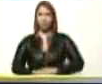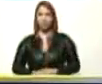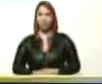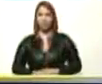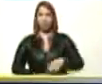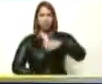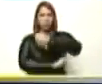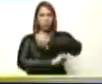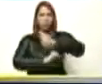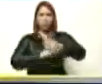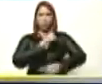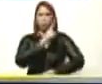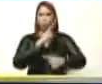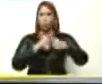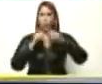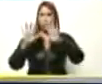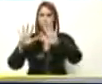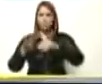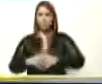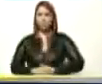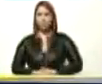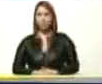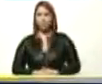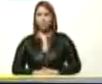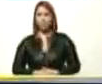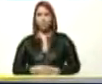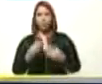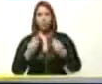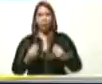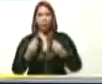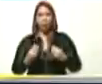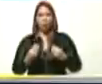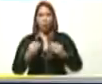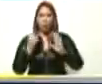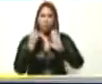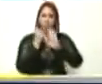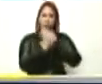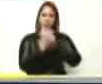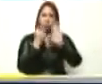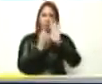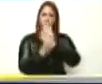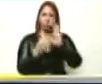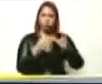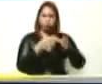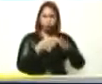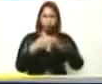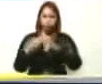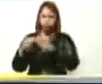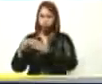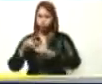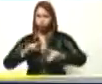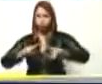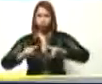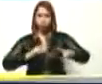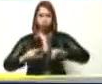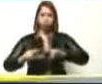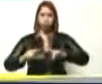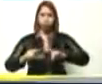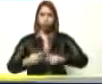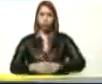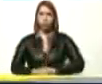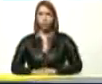basado en el uno por diez, como eje organizativo, como eje de movilización,